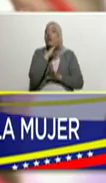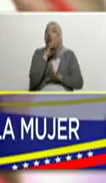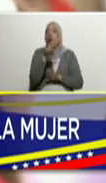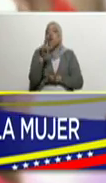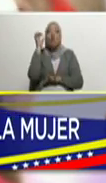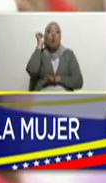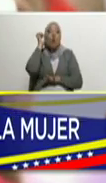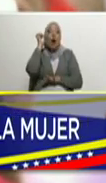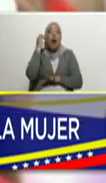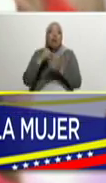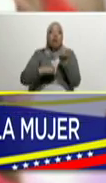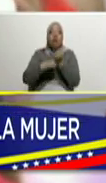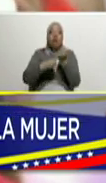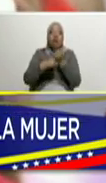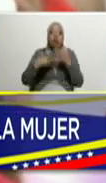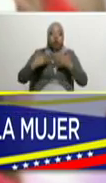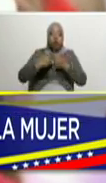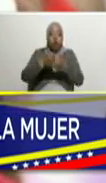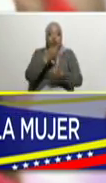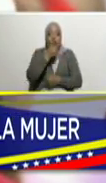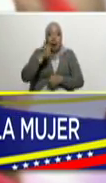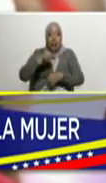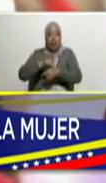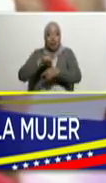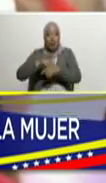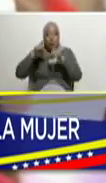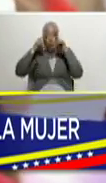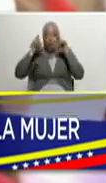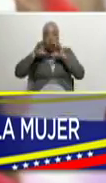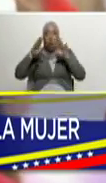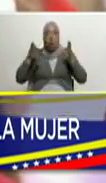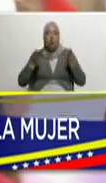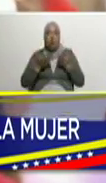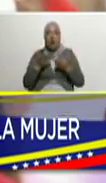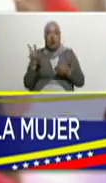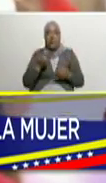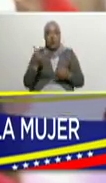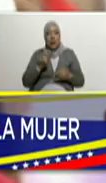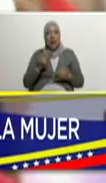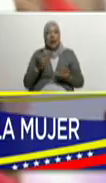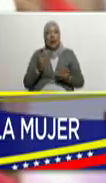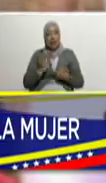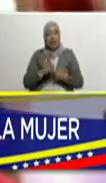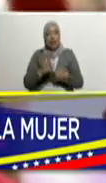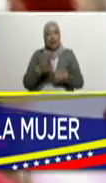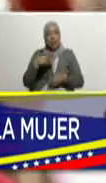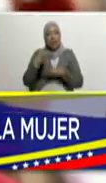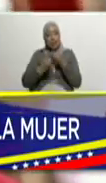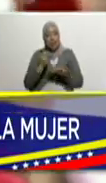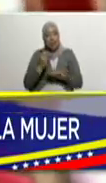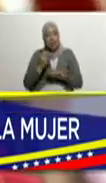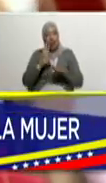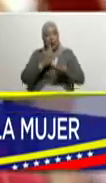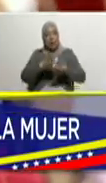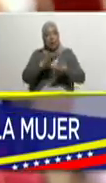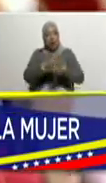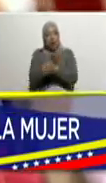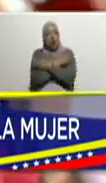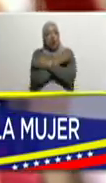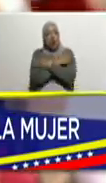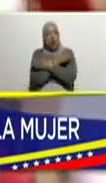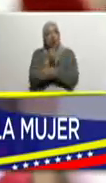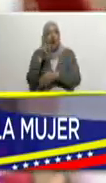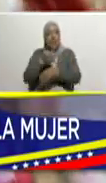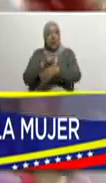bueno, con el acompañamiento de los mejores especialistas del mundo, que son los médicos y las médicas venezolanos, que para ellos pido un reconocimiento